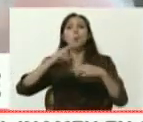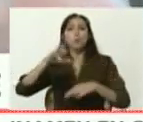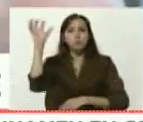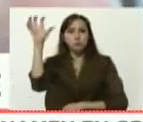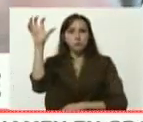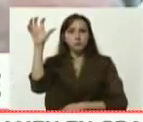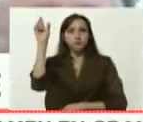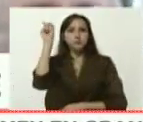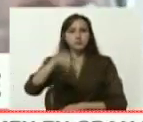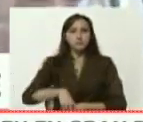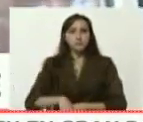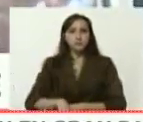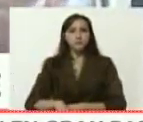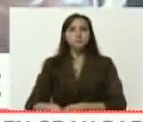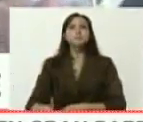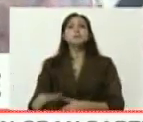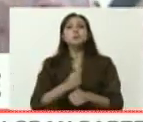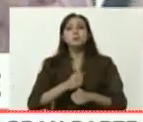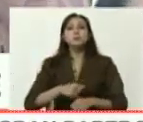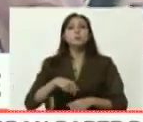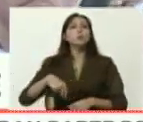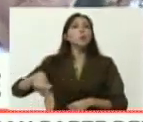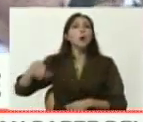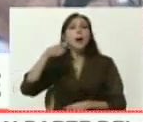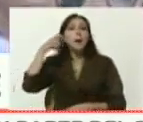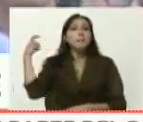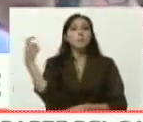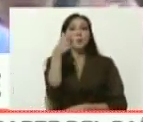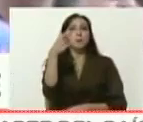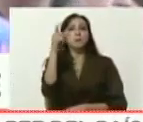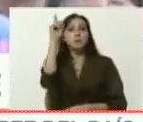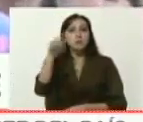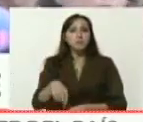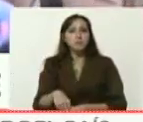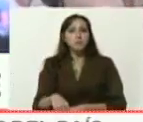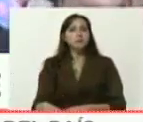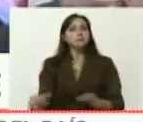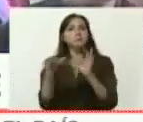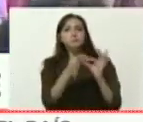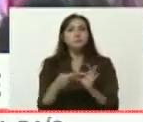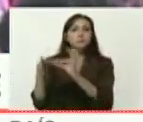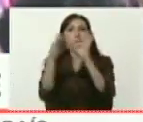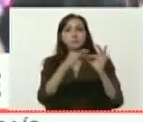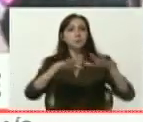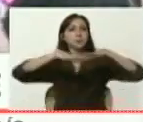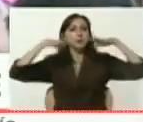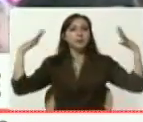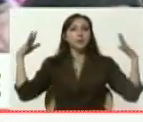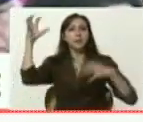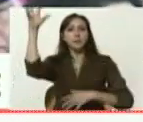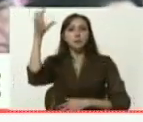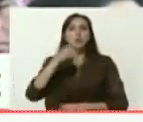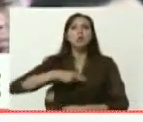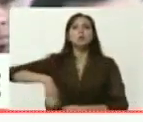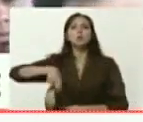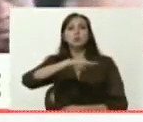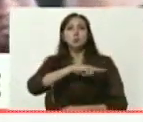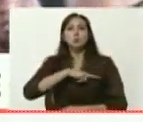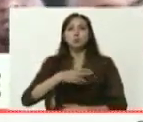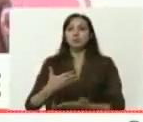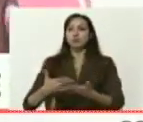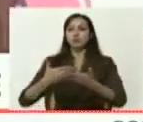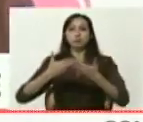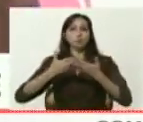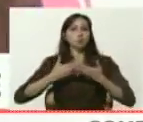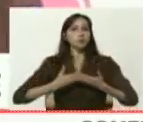ciudadanía y que consolidó una gran nación. A nosotros no nos regalaron la